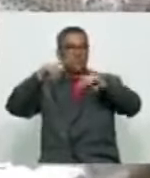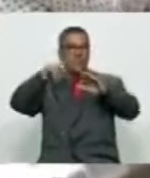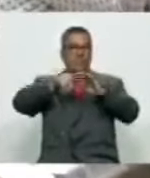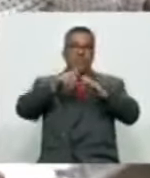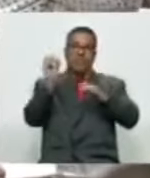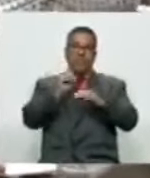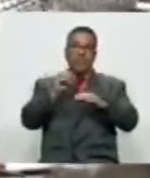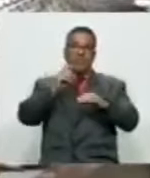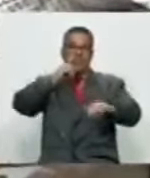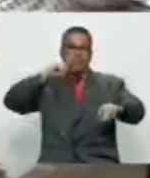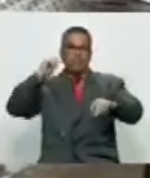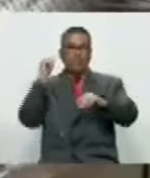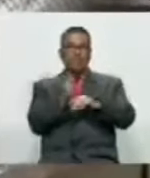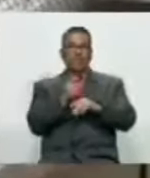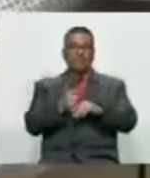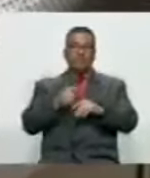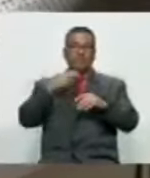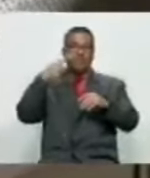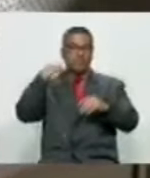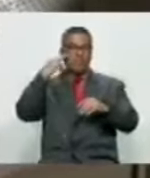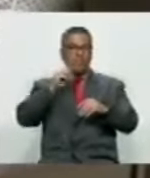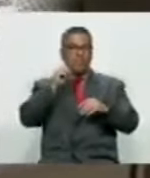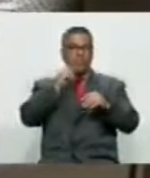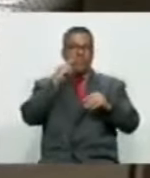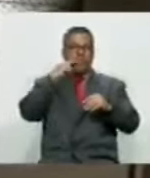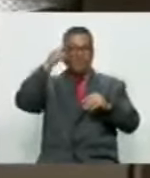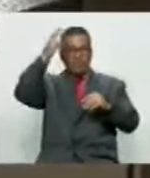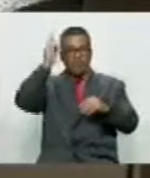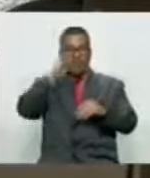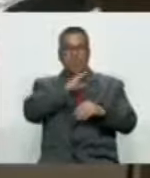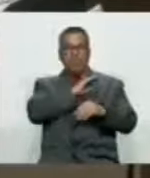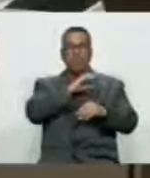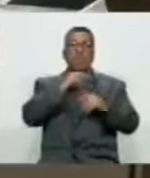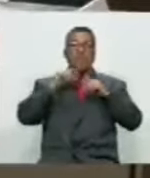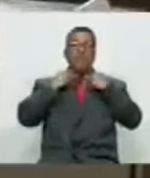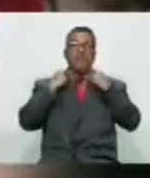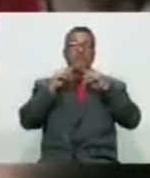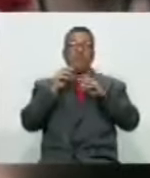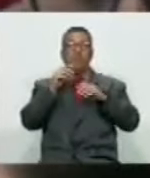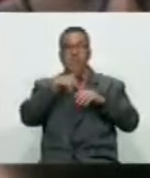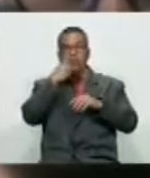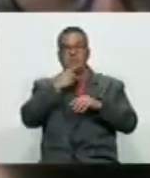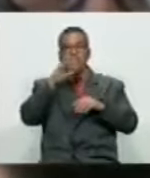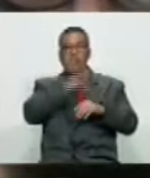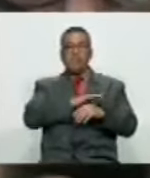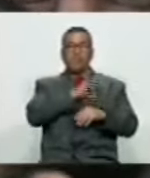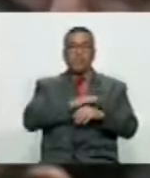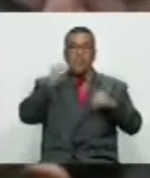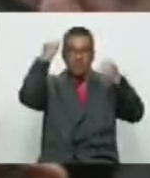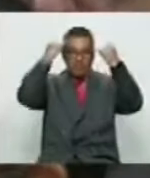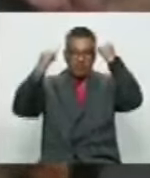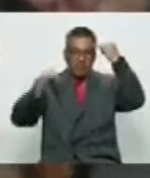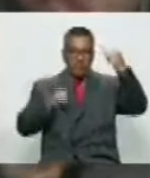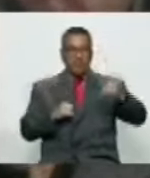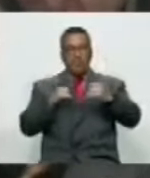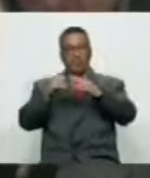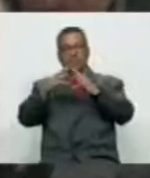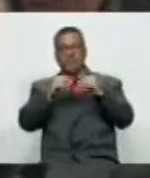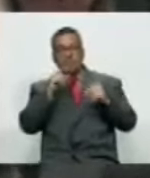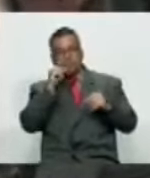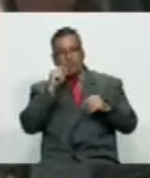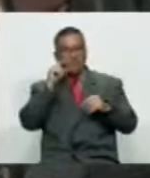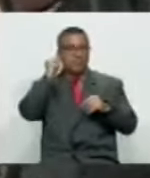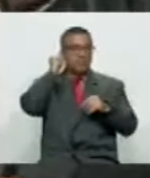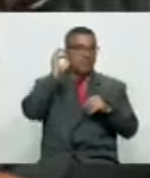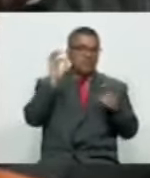intolerancia o el odio por motivos raciales, étnicos, religiosos, políticos, sociales, sociales, ideológicos, de género,